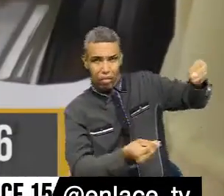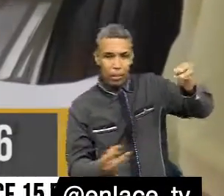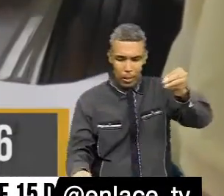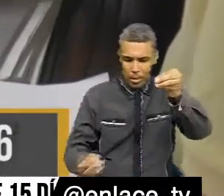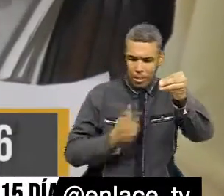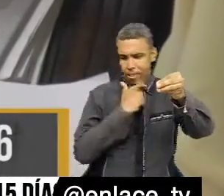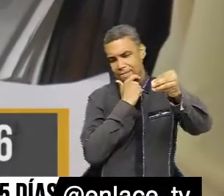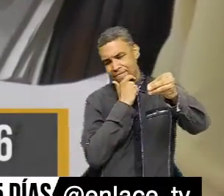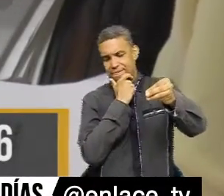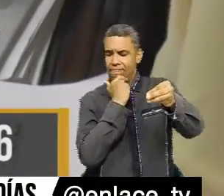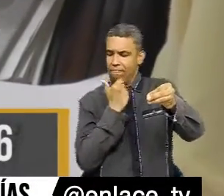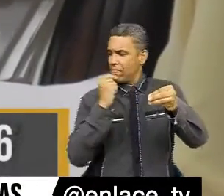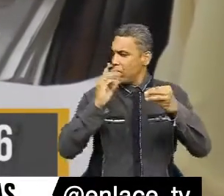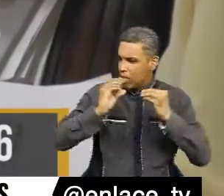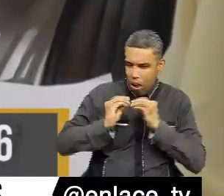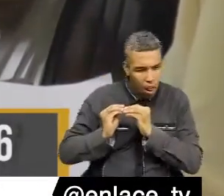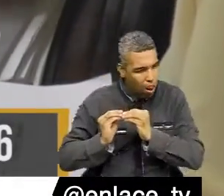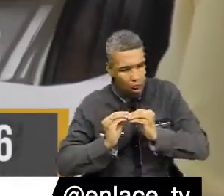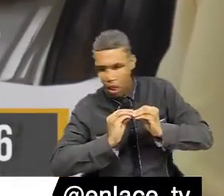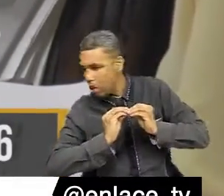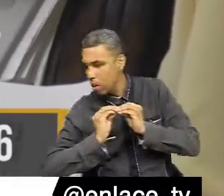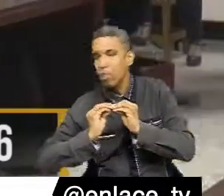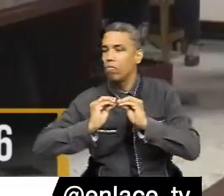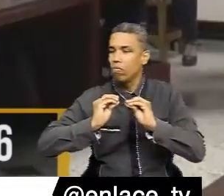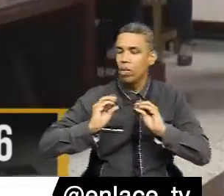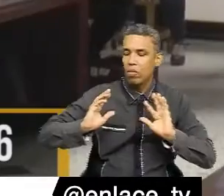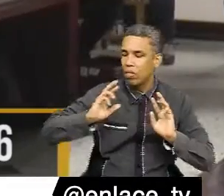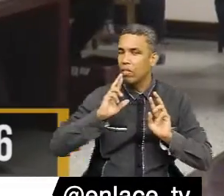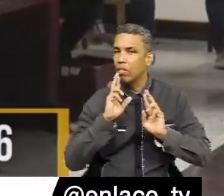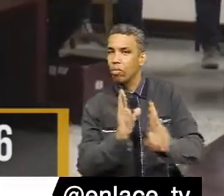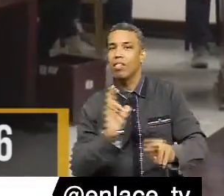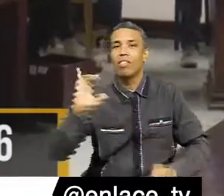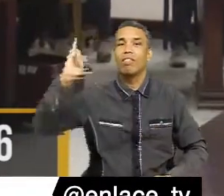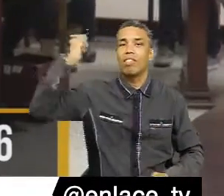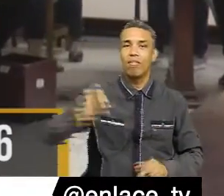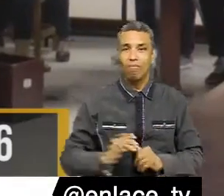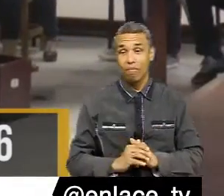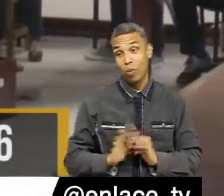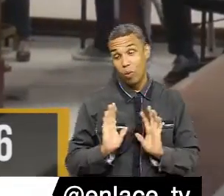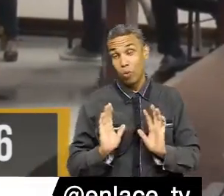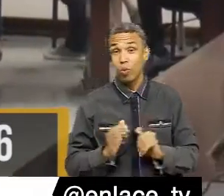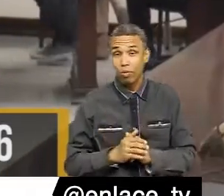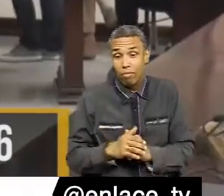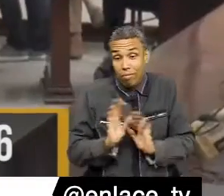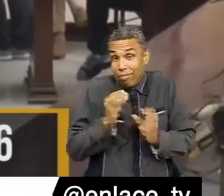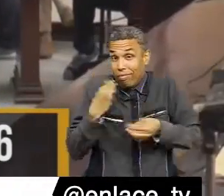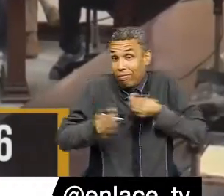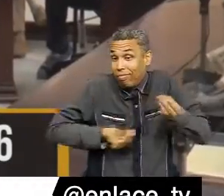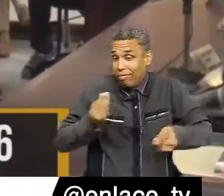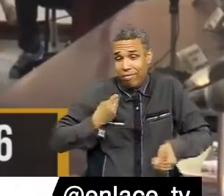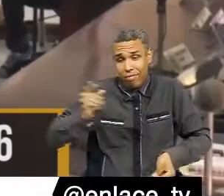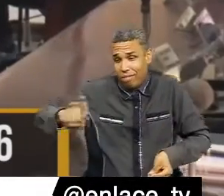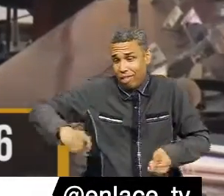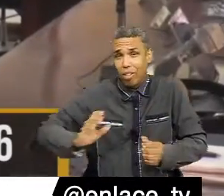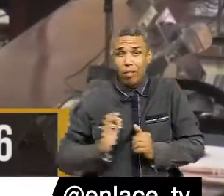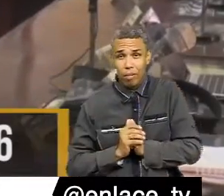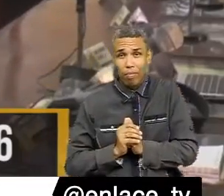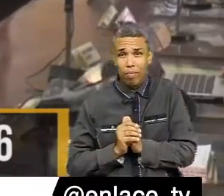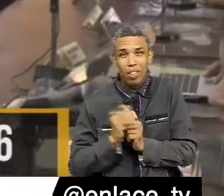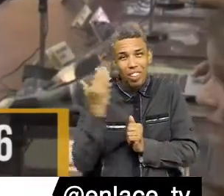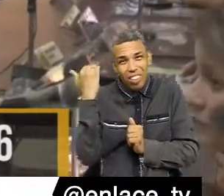totalmente necesario incorporar los recursos del crédito. No habían más opciones. Se